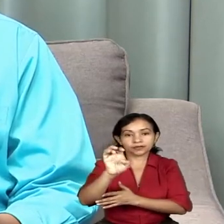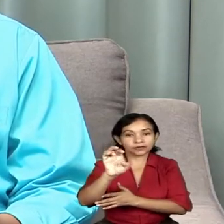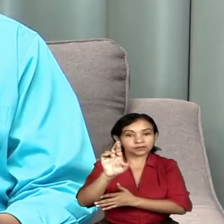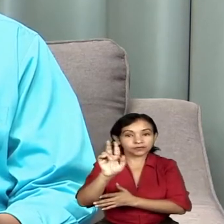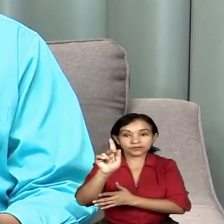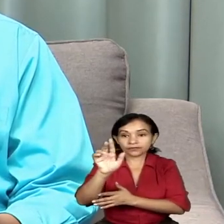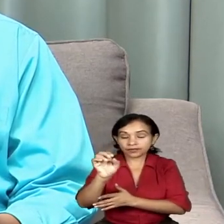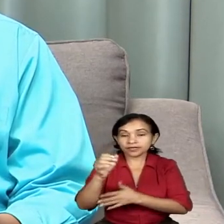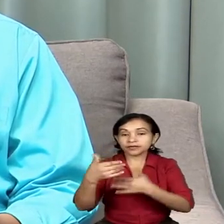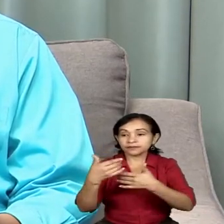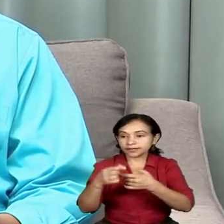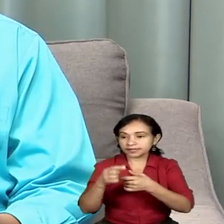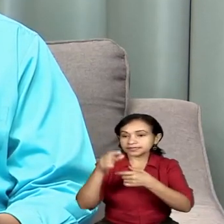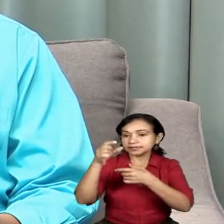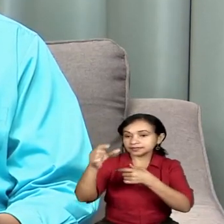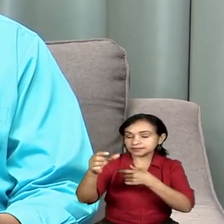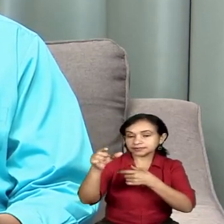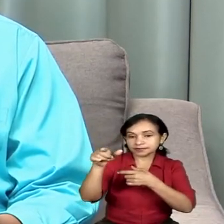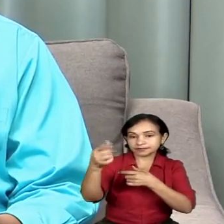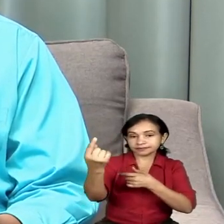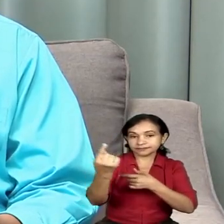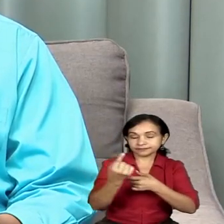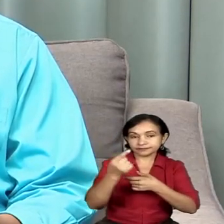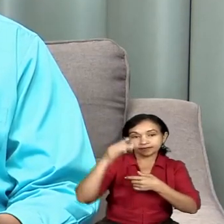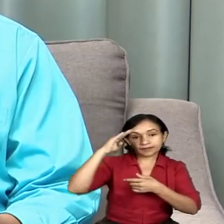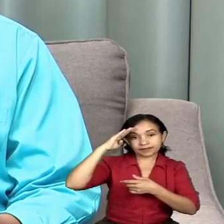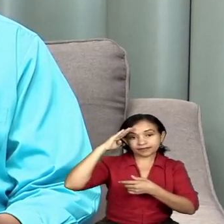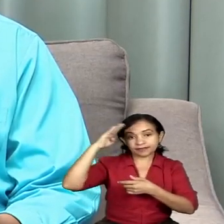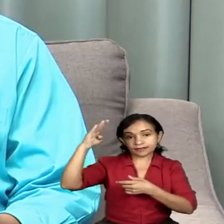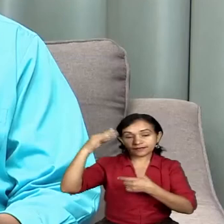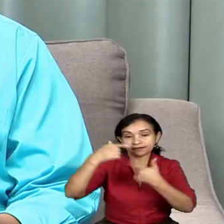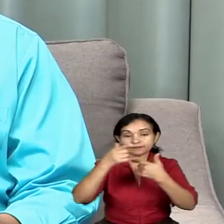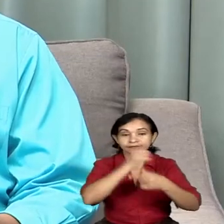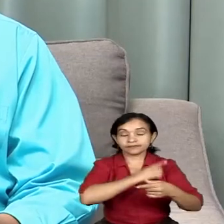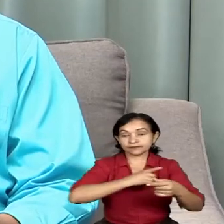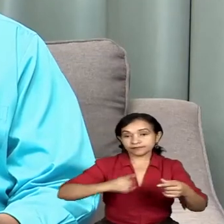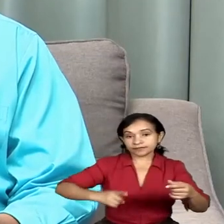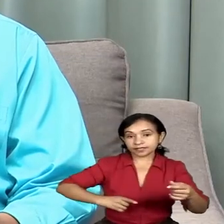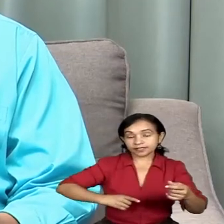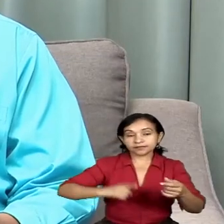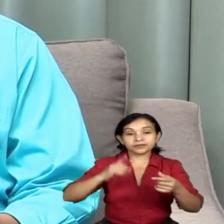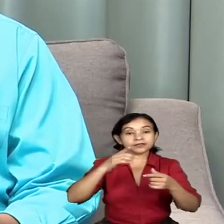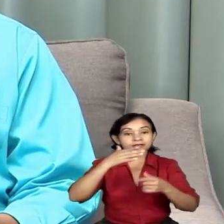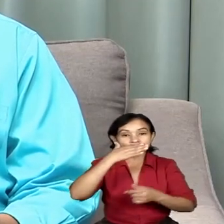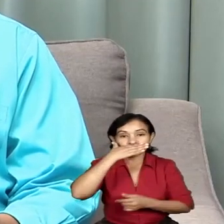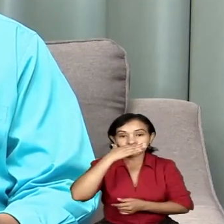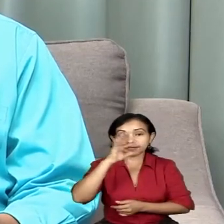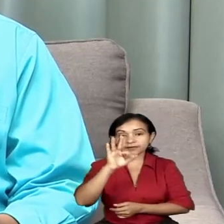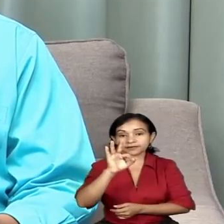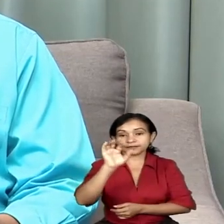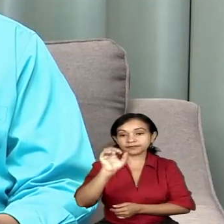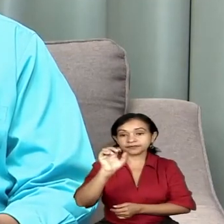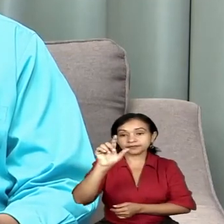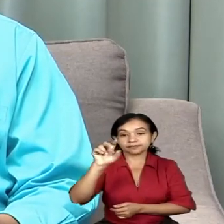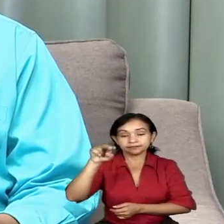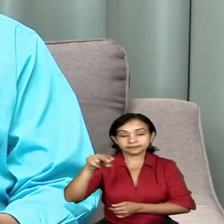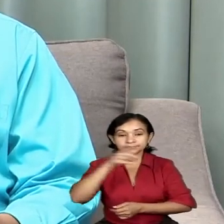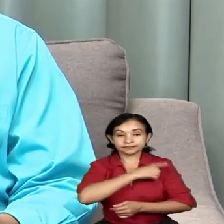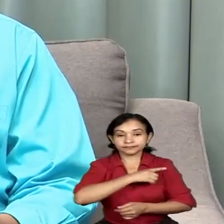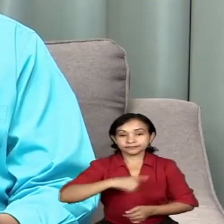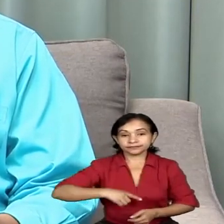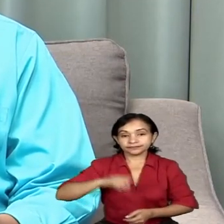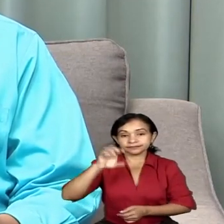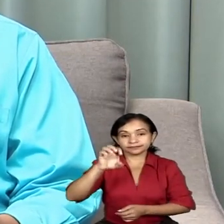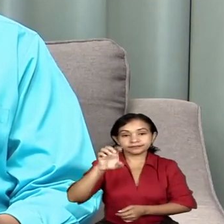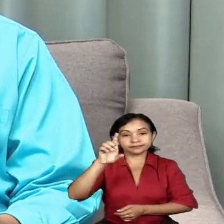hemos invitado al jefe de la bancada de la Alianza del Frente Sandinista de Liberación Nacional, diputado Edwin Castro.